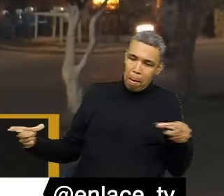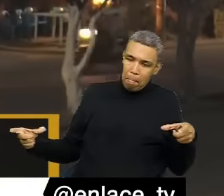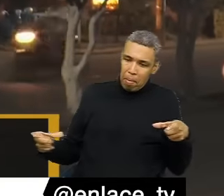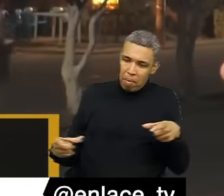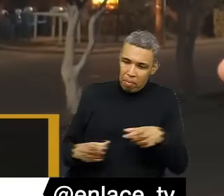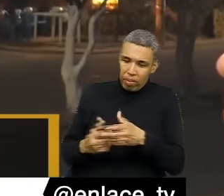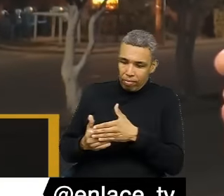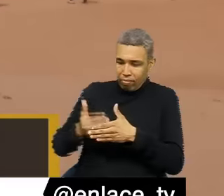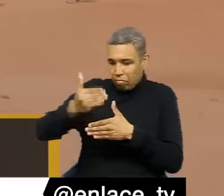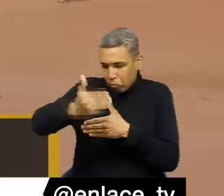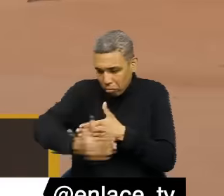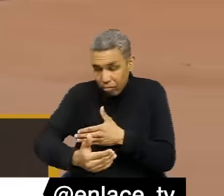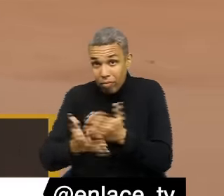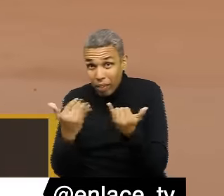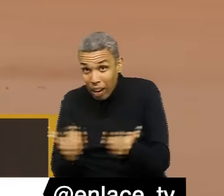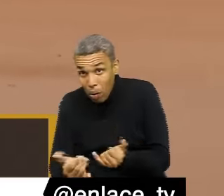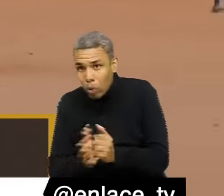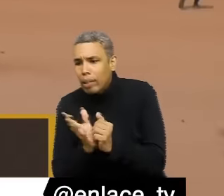y estamos